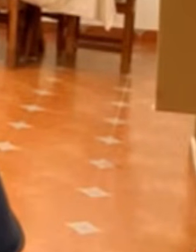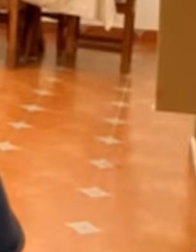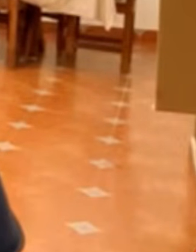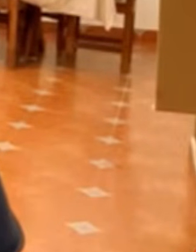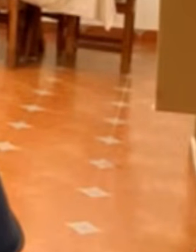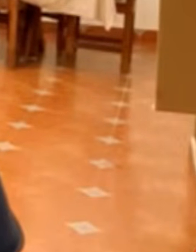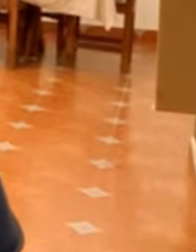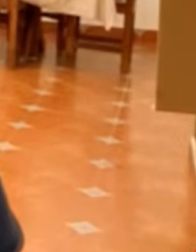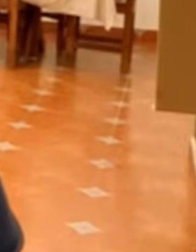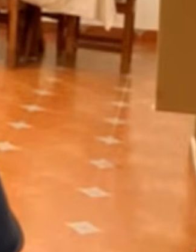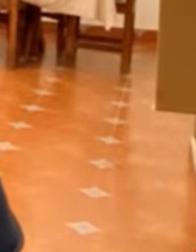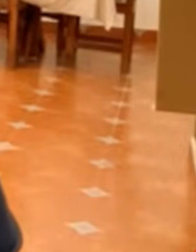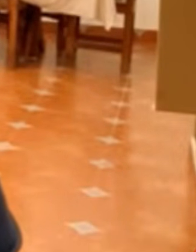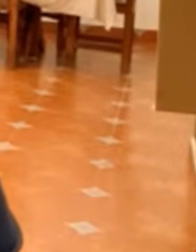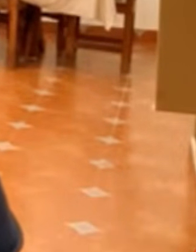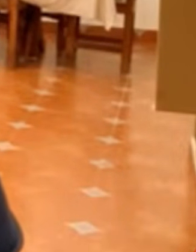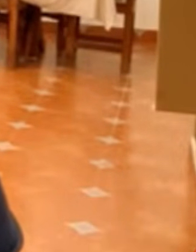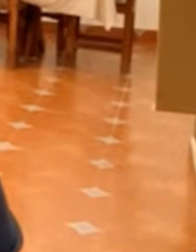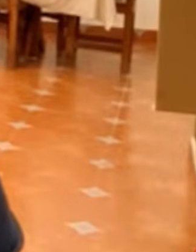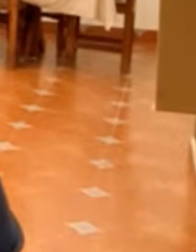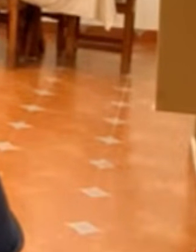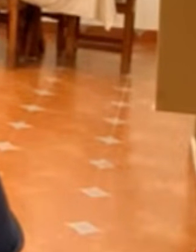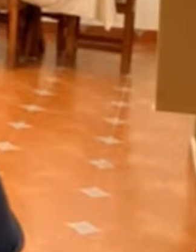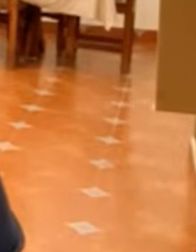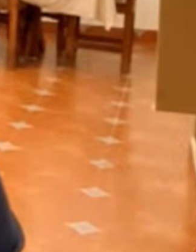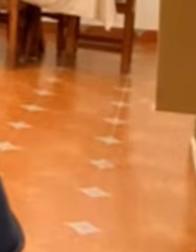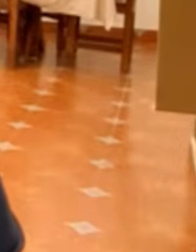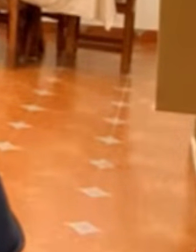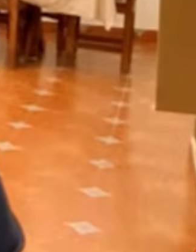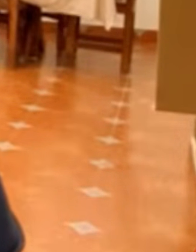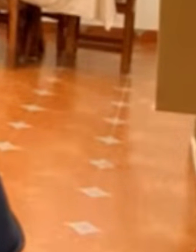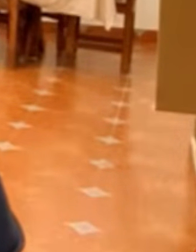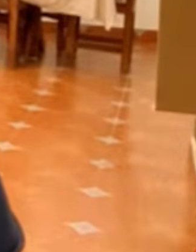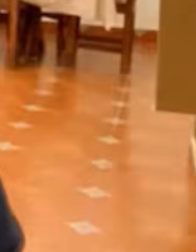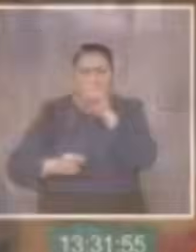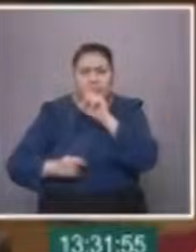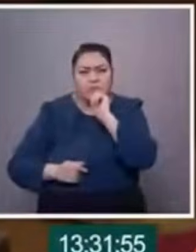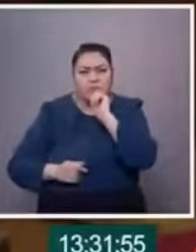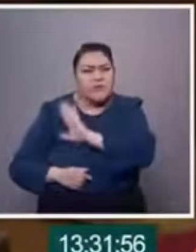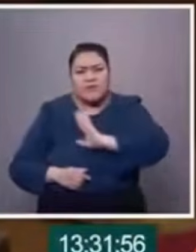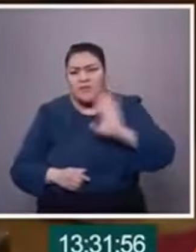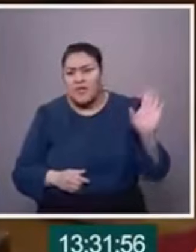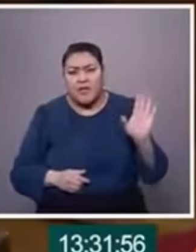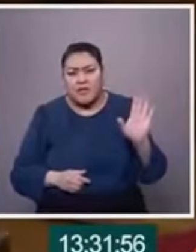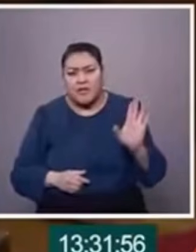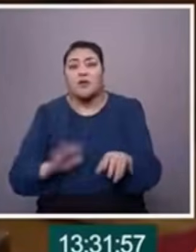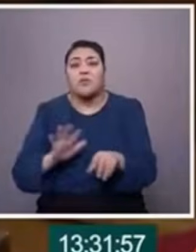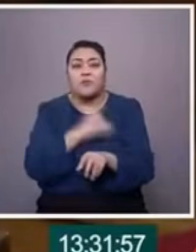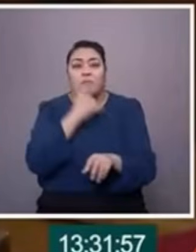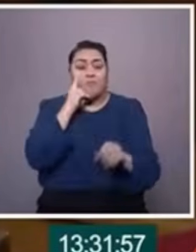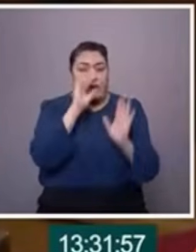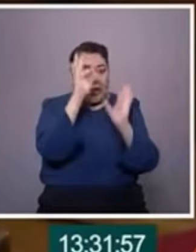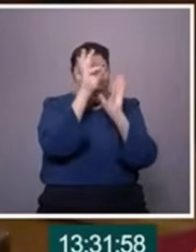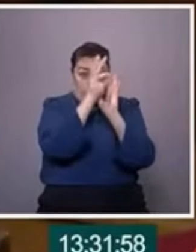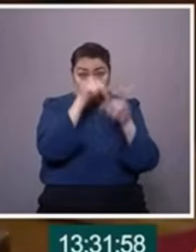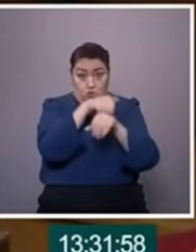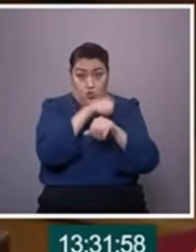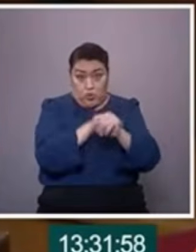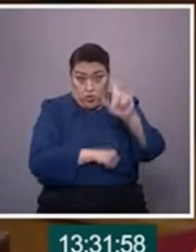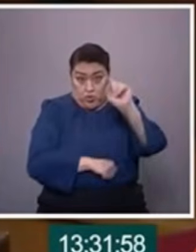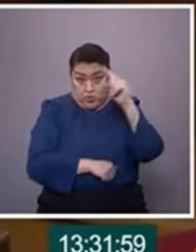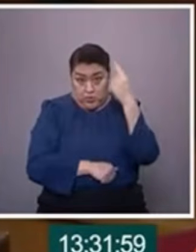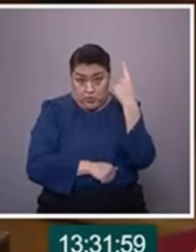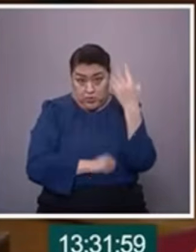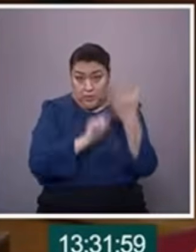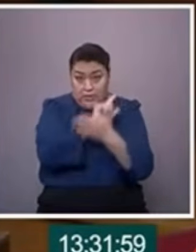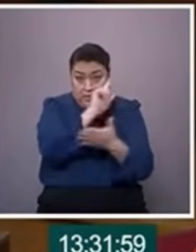de la Ley de Constitución de Instituciones de Crédito y las disposiciones de carácter general de la Secretaría de Hacienda